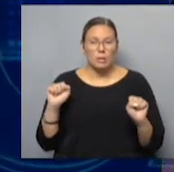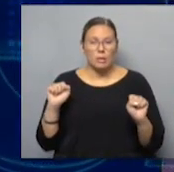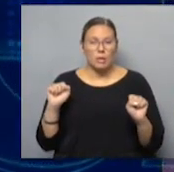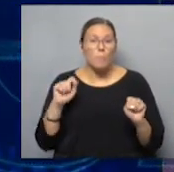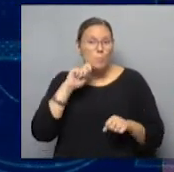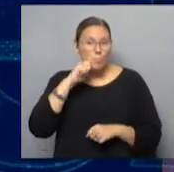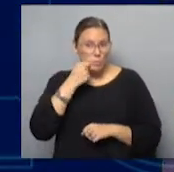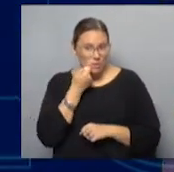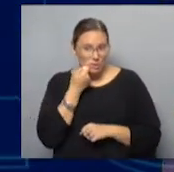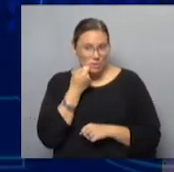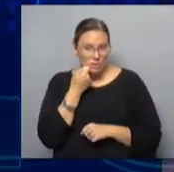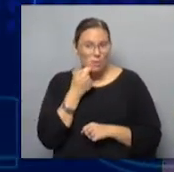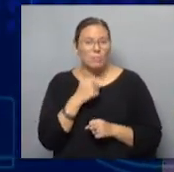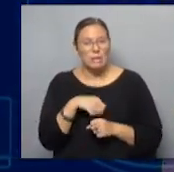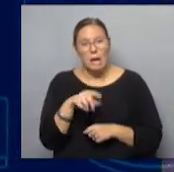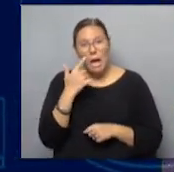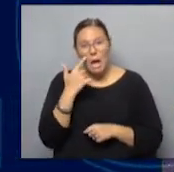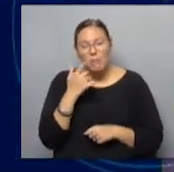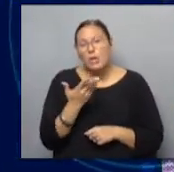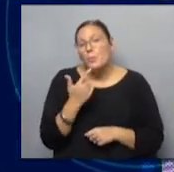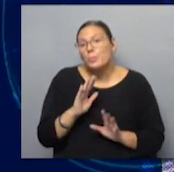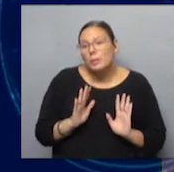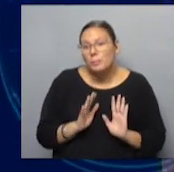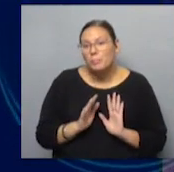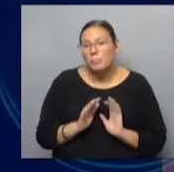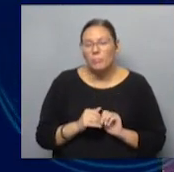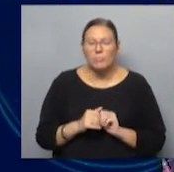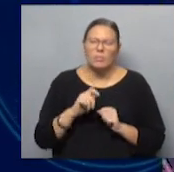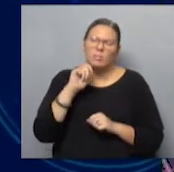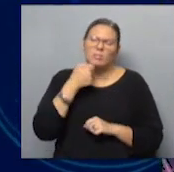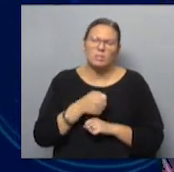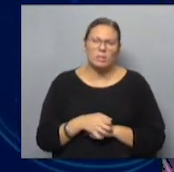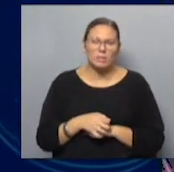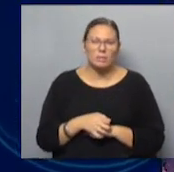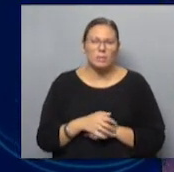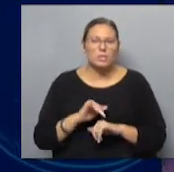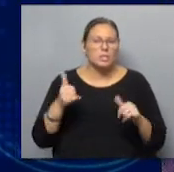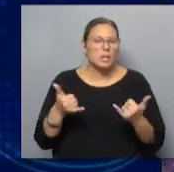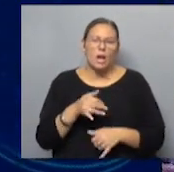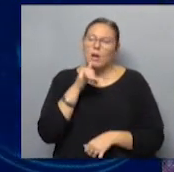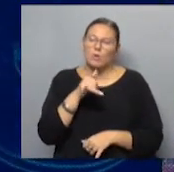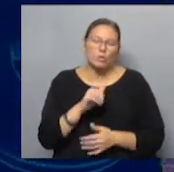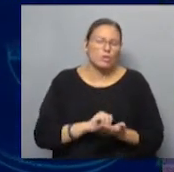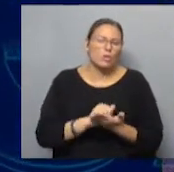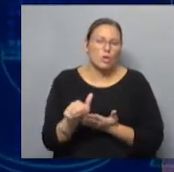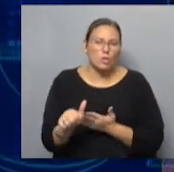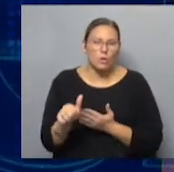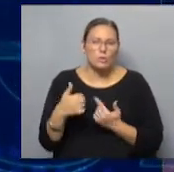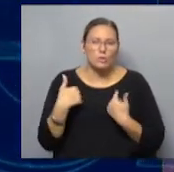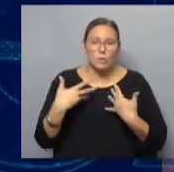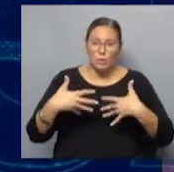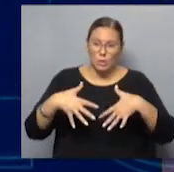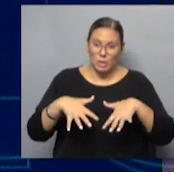súper enriquecedor para nutrir ese gusto. Muy bien, qué lindo. Bueno, todo dicho en este móvil, yo les